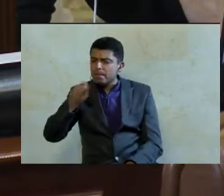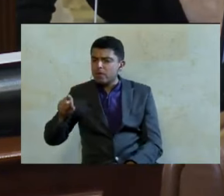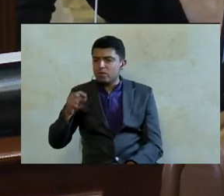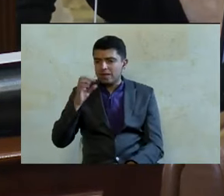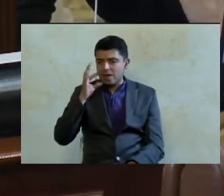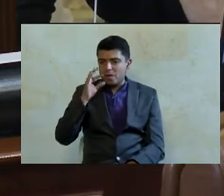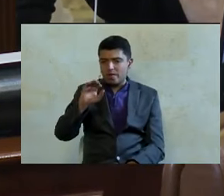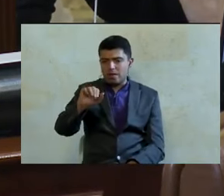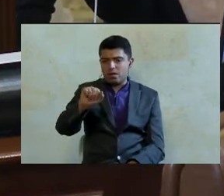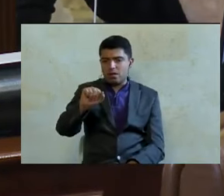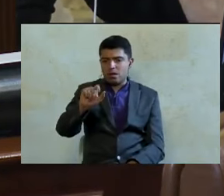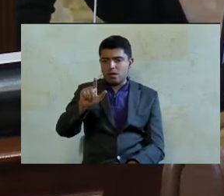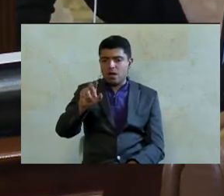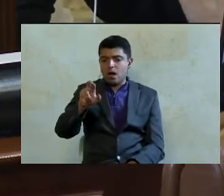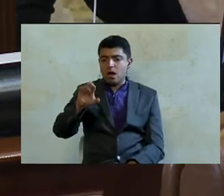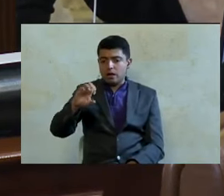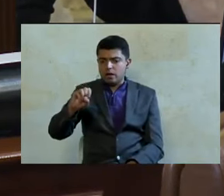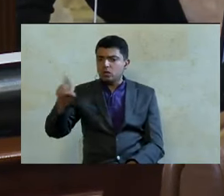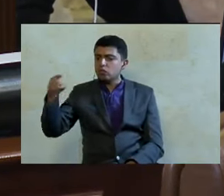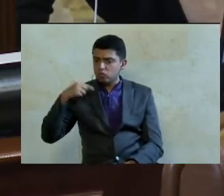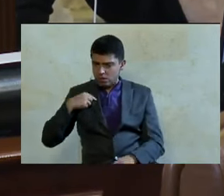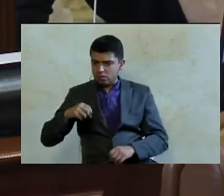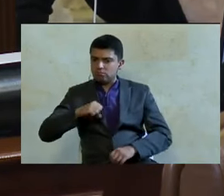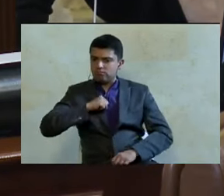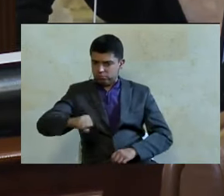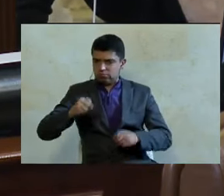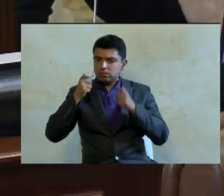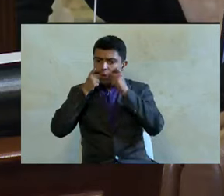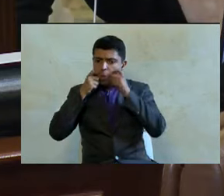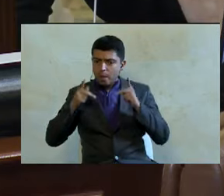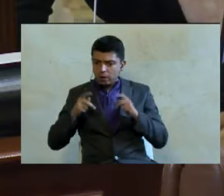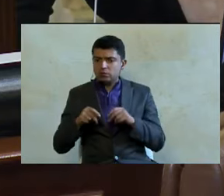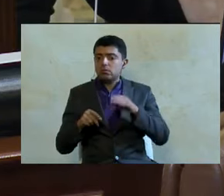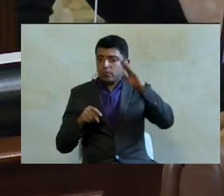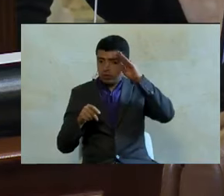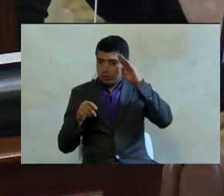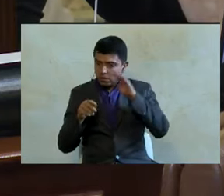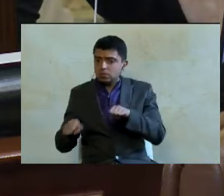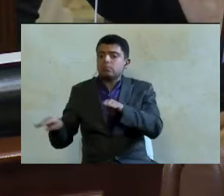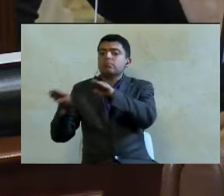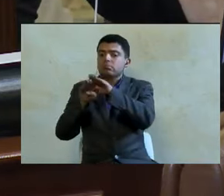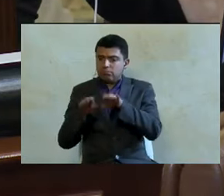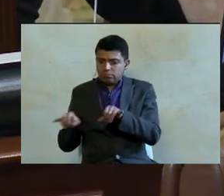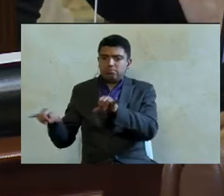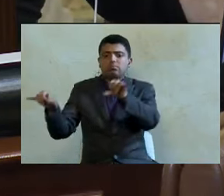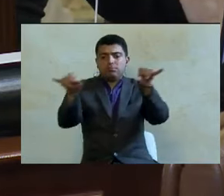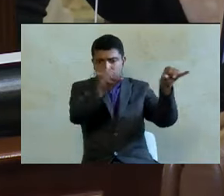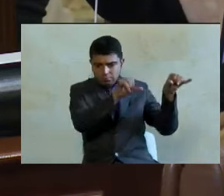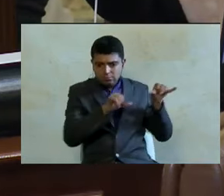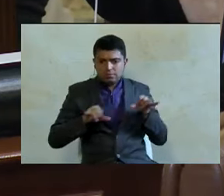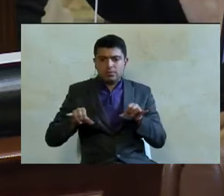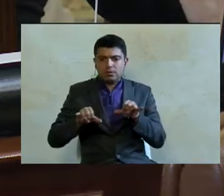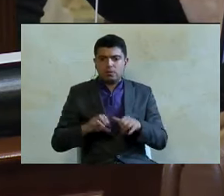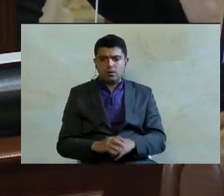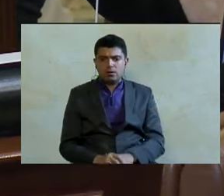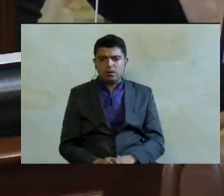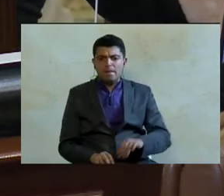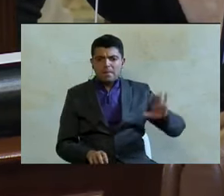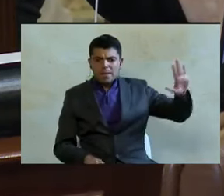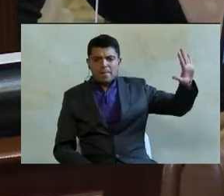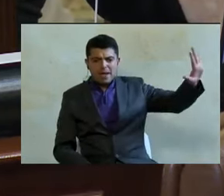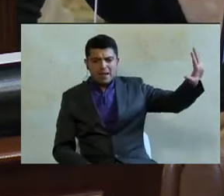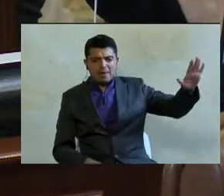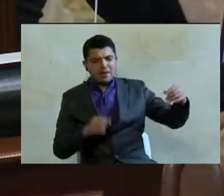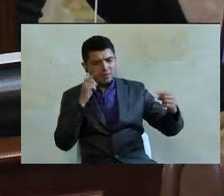policías no tienen derechos humanos yo creo que tienen derechos humanos pero quiero decirle algo no pero no es